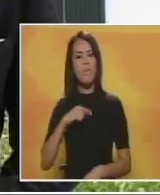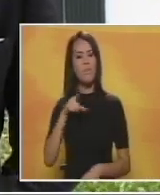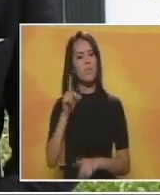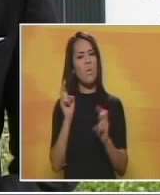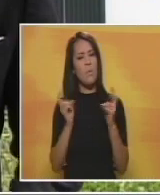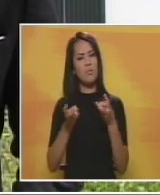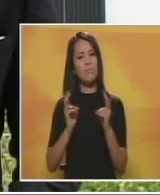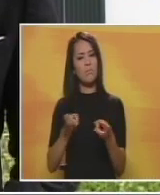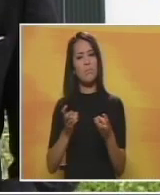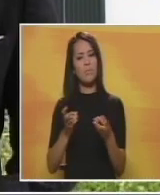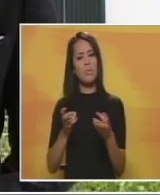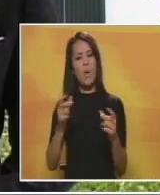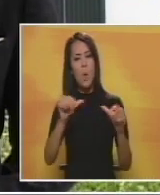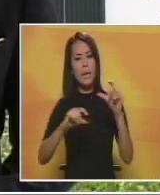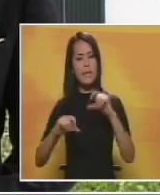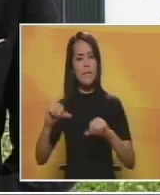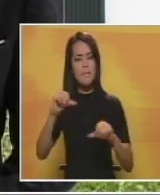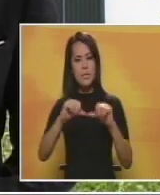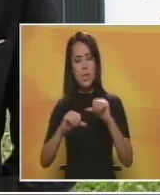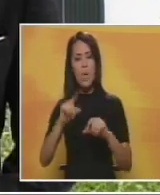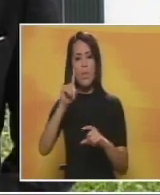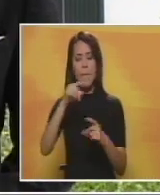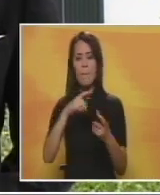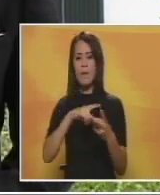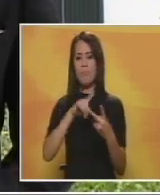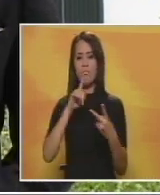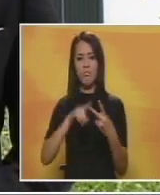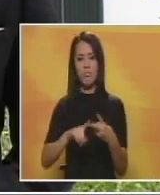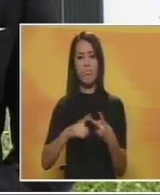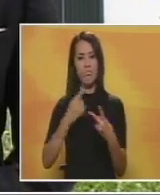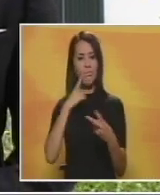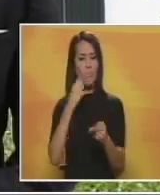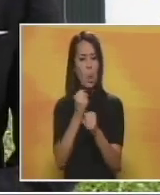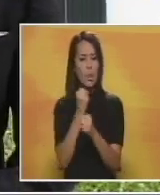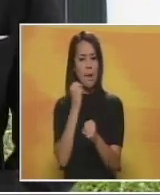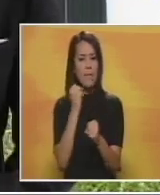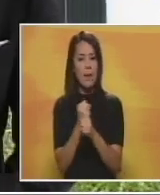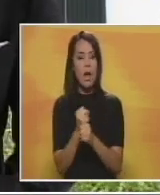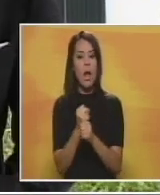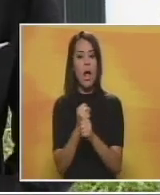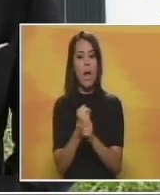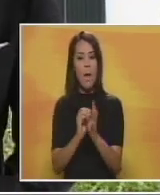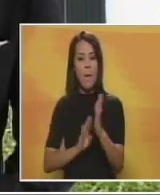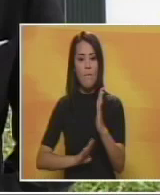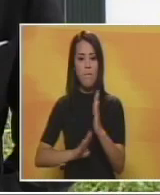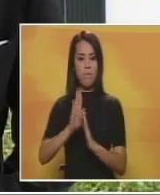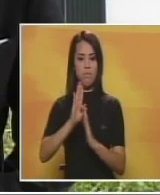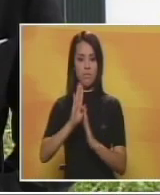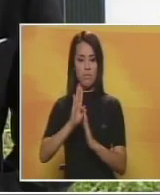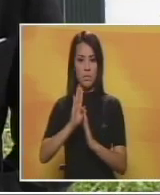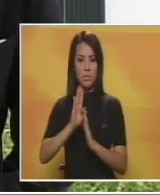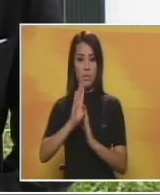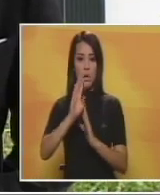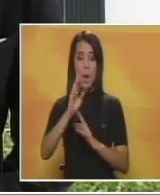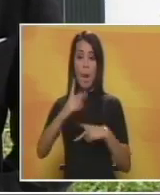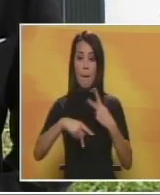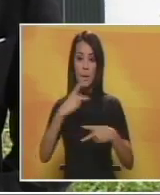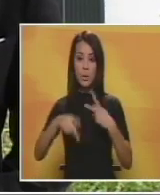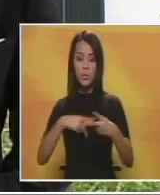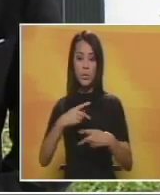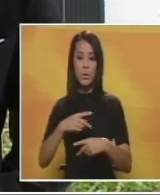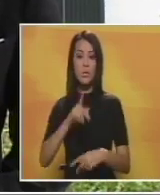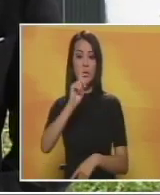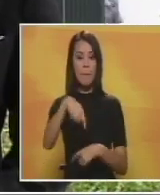tema de los agroquímicos y fertilizantes, continúan trabajando para aumentar la producción y abastecer no